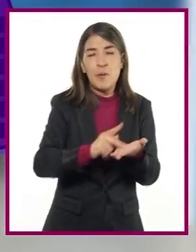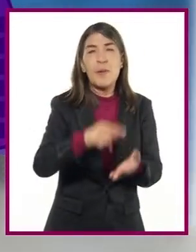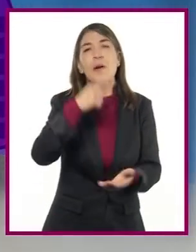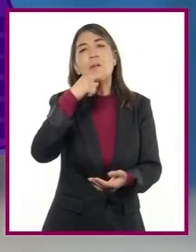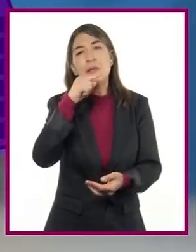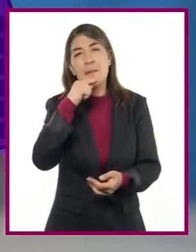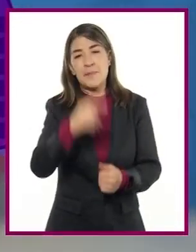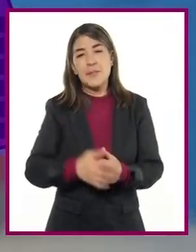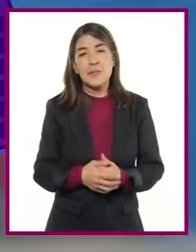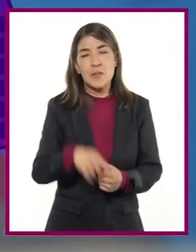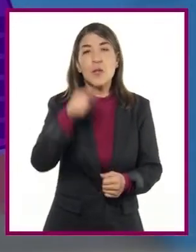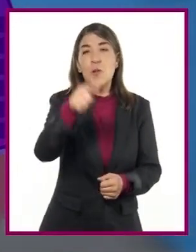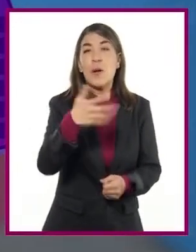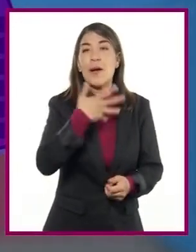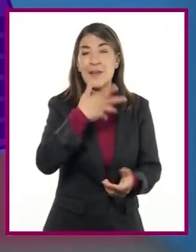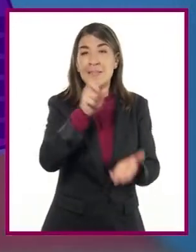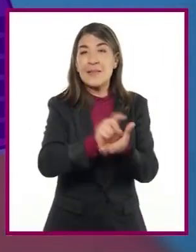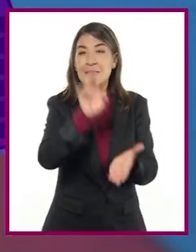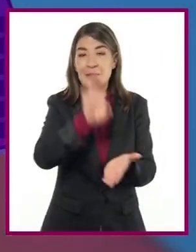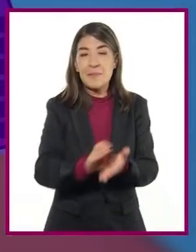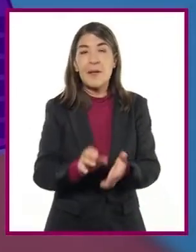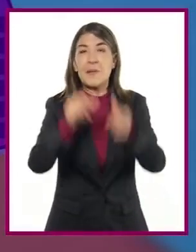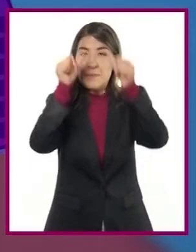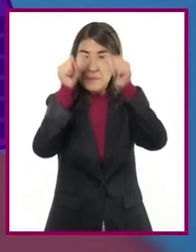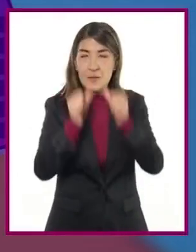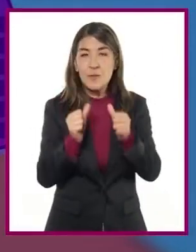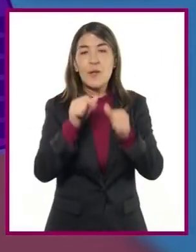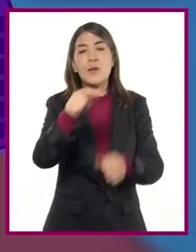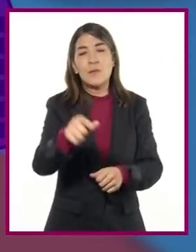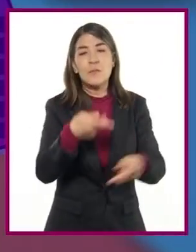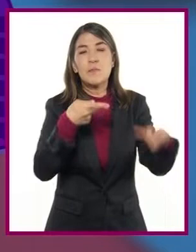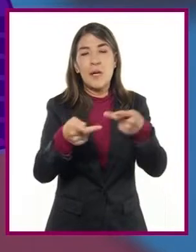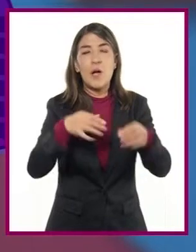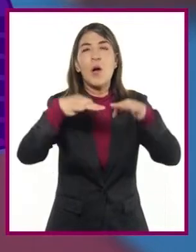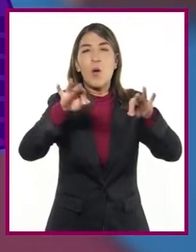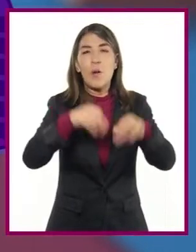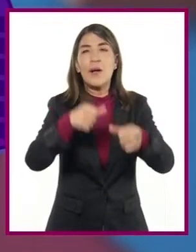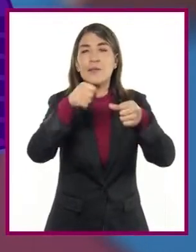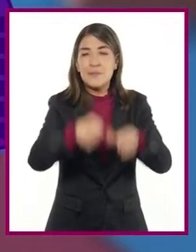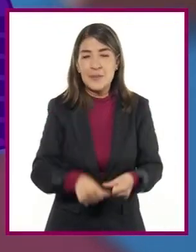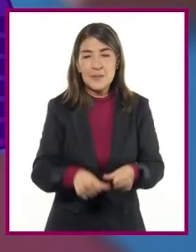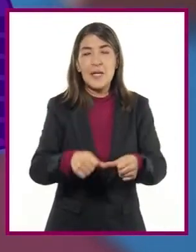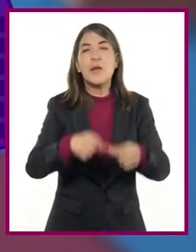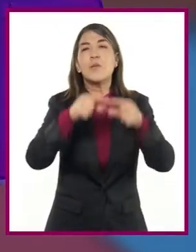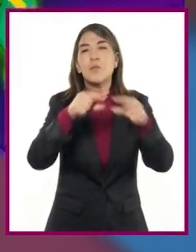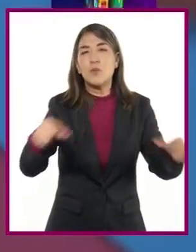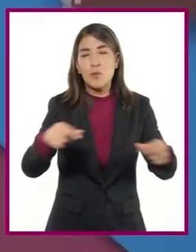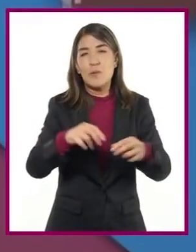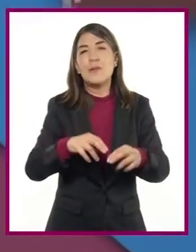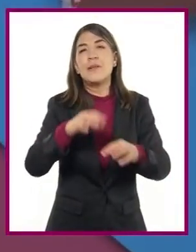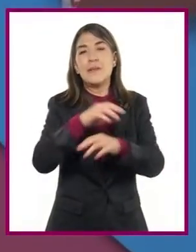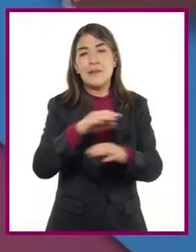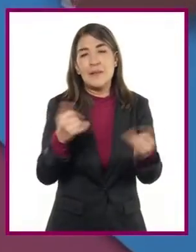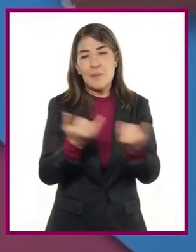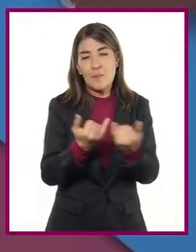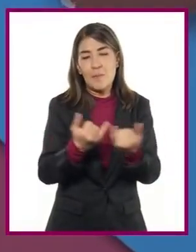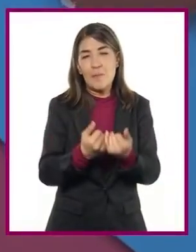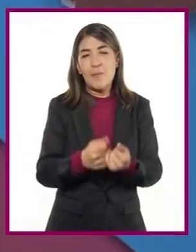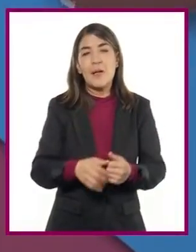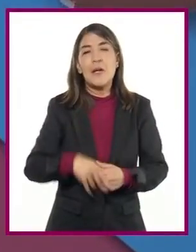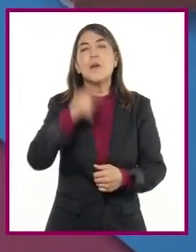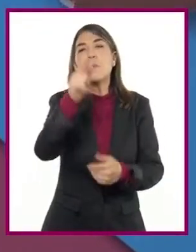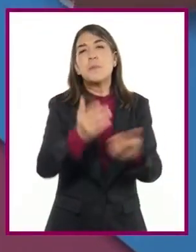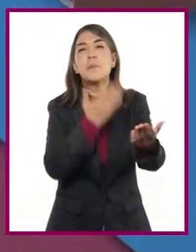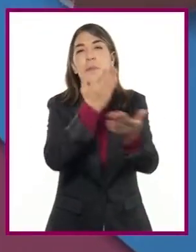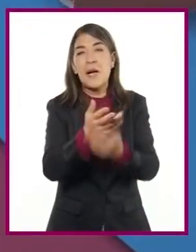un lápiz. Si son personas con discapacidad visual, necesitan hojas Leyer, punzón y regleta. Les pido